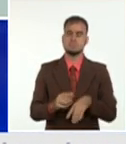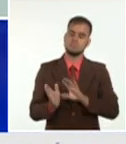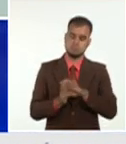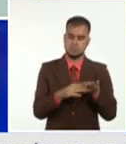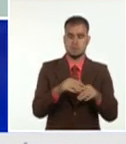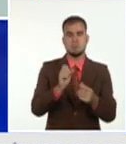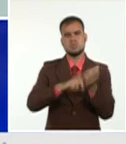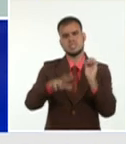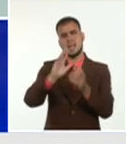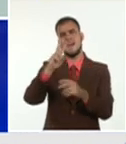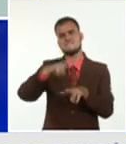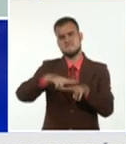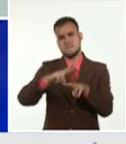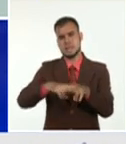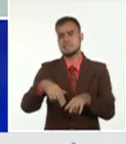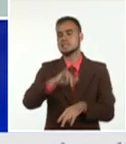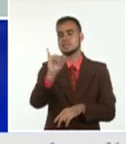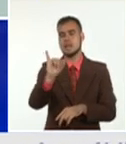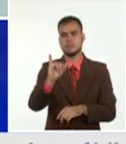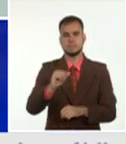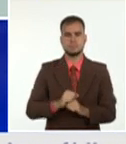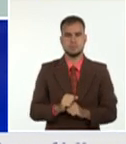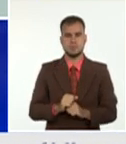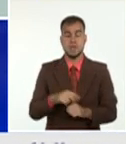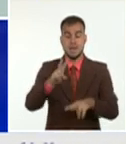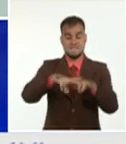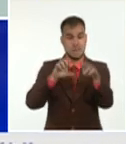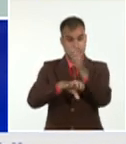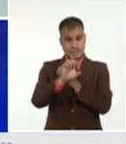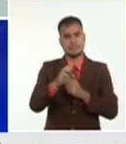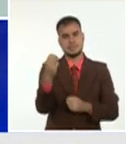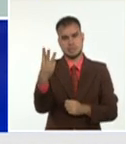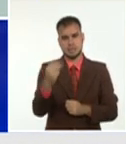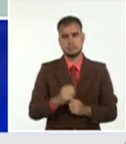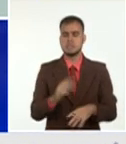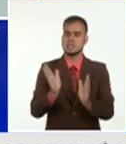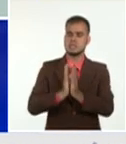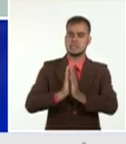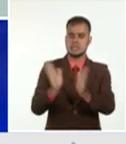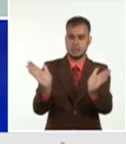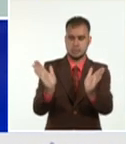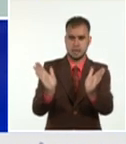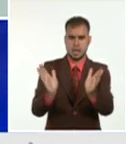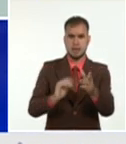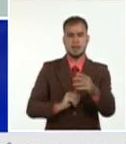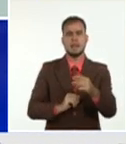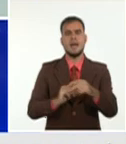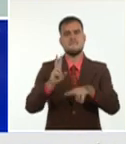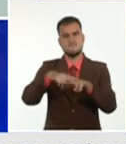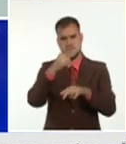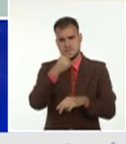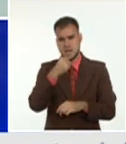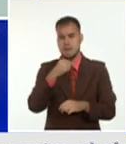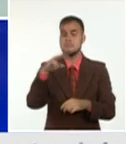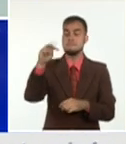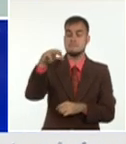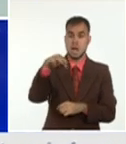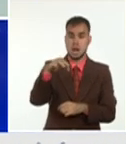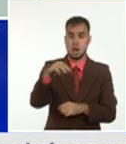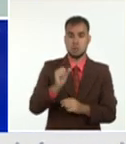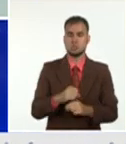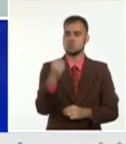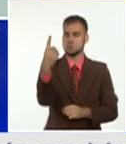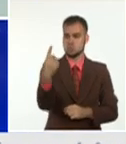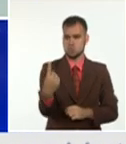casos, 3 de Habana del Este y de San Miguel del Padrón, Habana Vieja y Marianao,